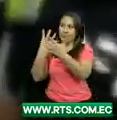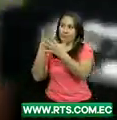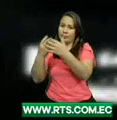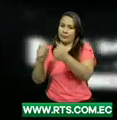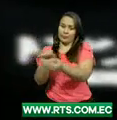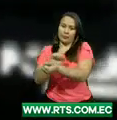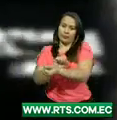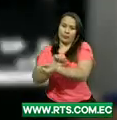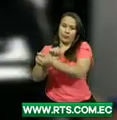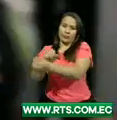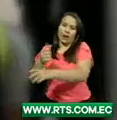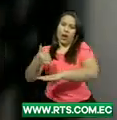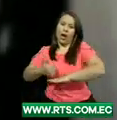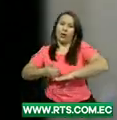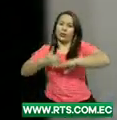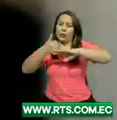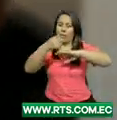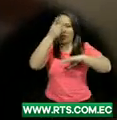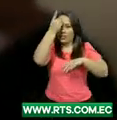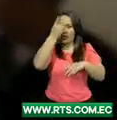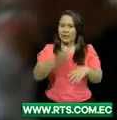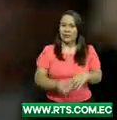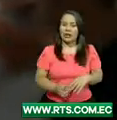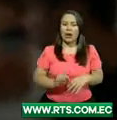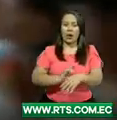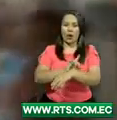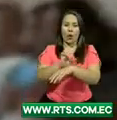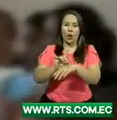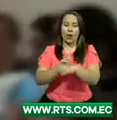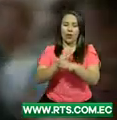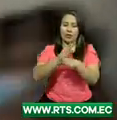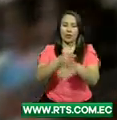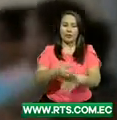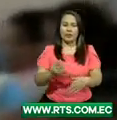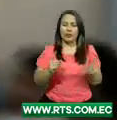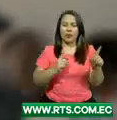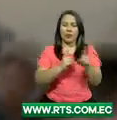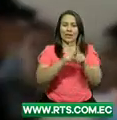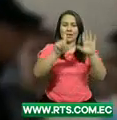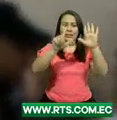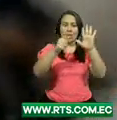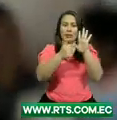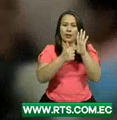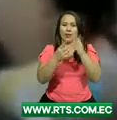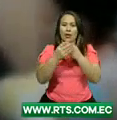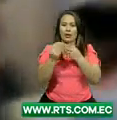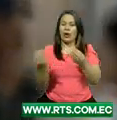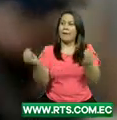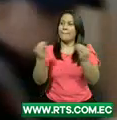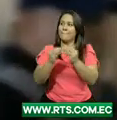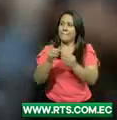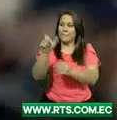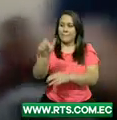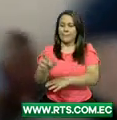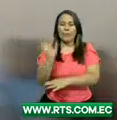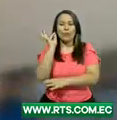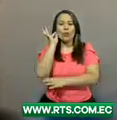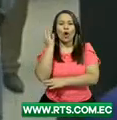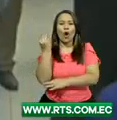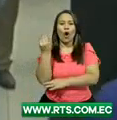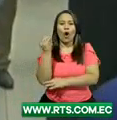a órdenes de las autoridades horas después se encontraron siete mil dólares más en poder de una joven